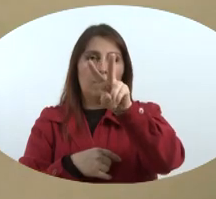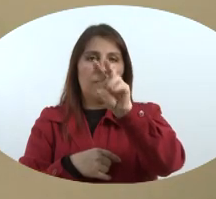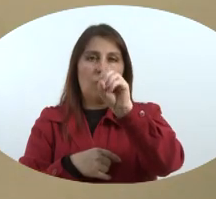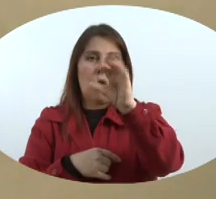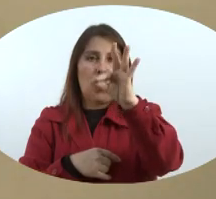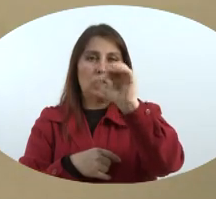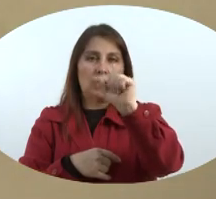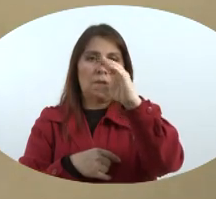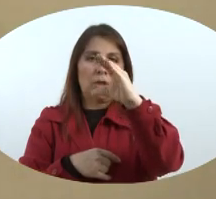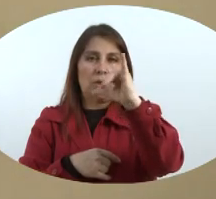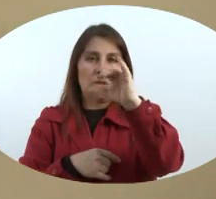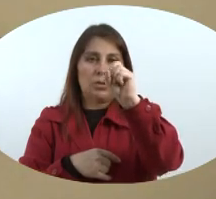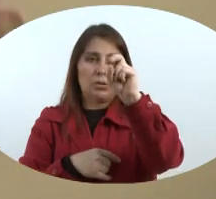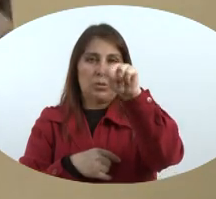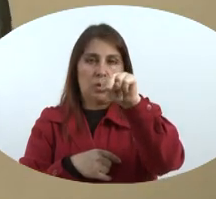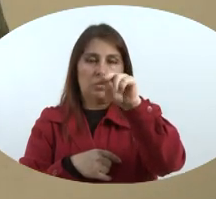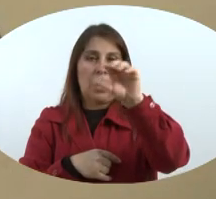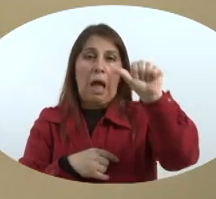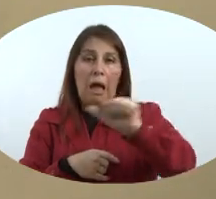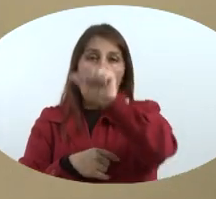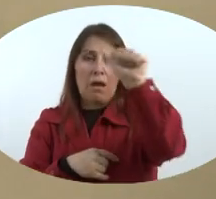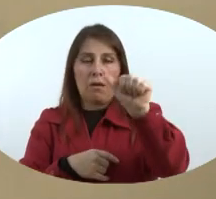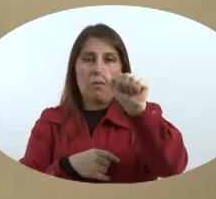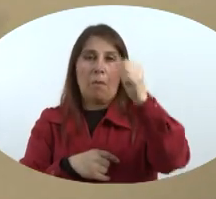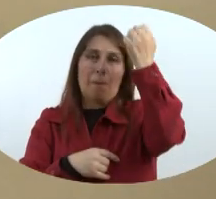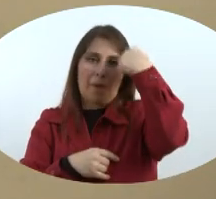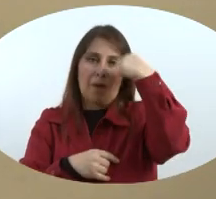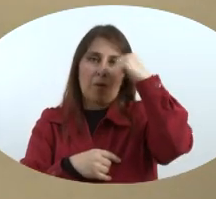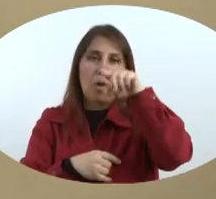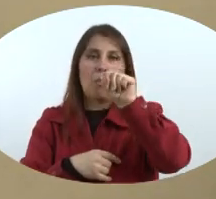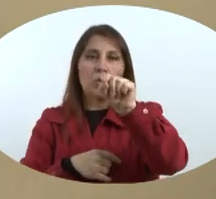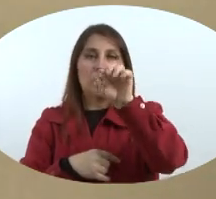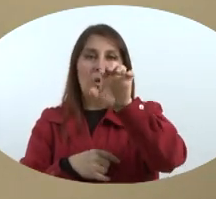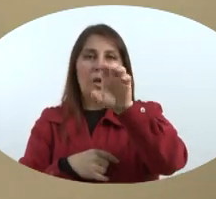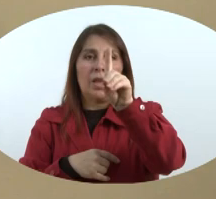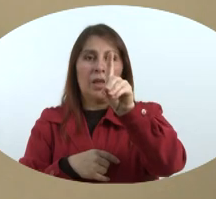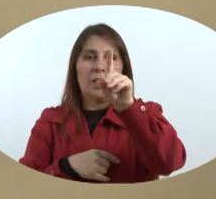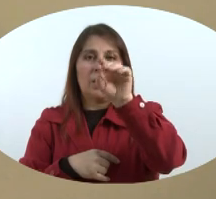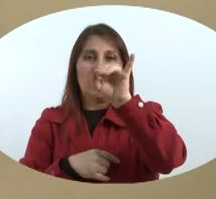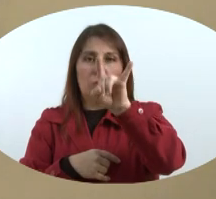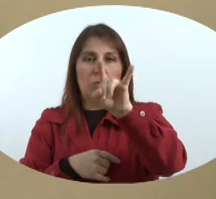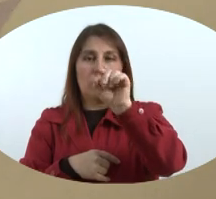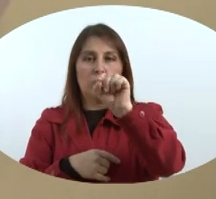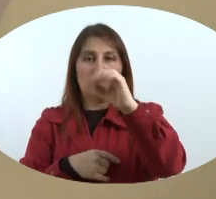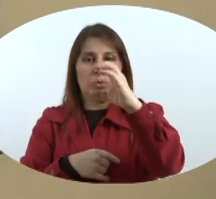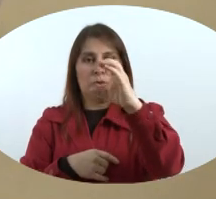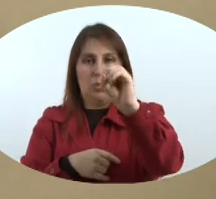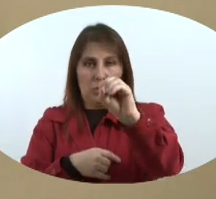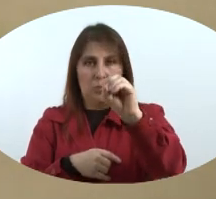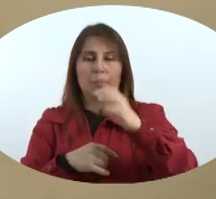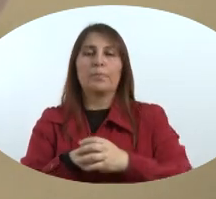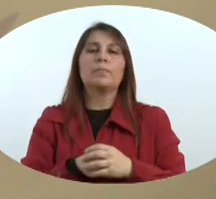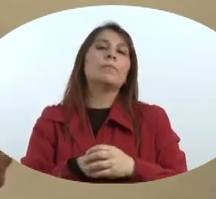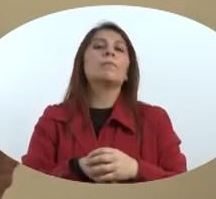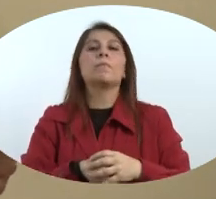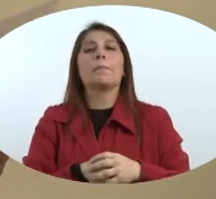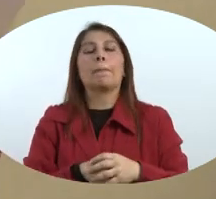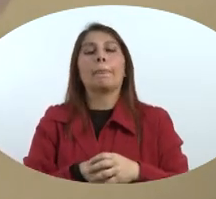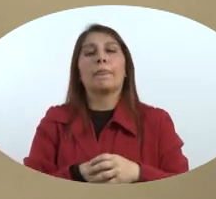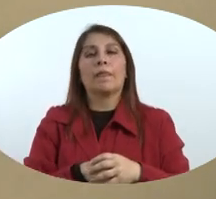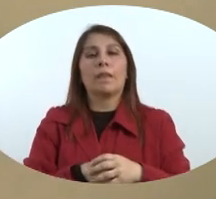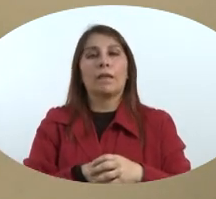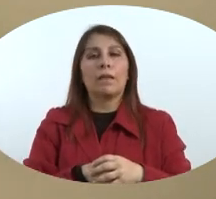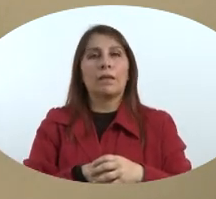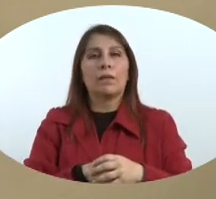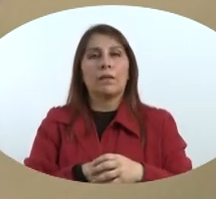votación y pedagógica punto edu punto como lo voy a repetir reclamación clave de votación y